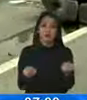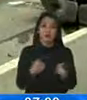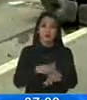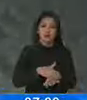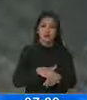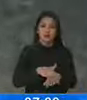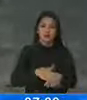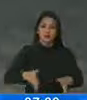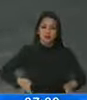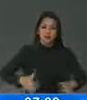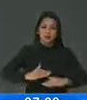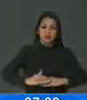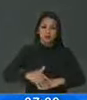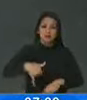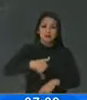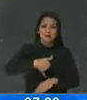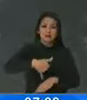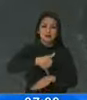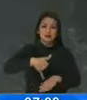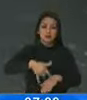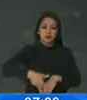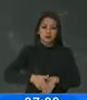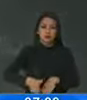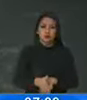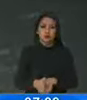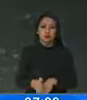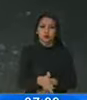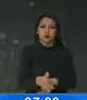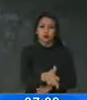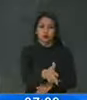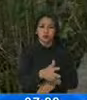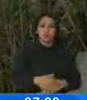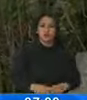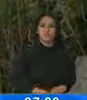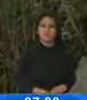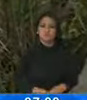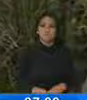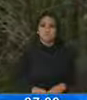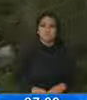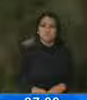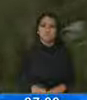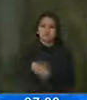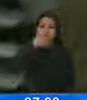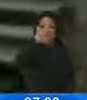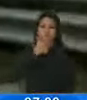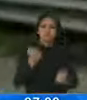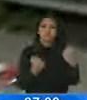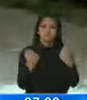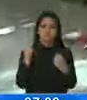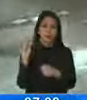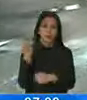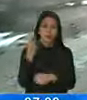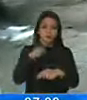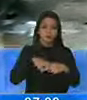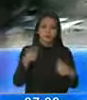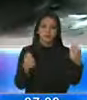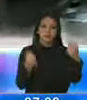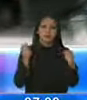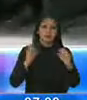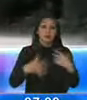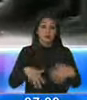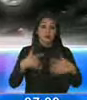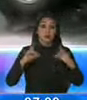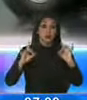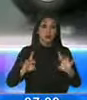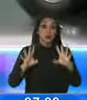aparentemente producto de aceite que se encontraba adherido a la calzada. Su conductor y el único que venía a bordo